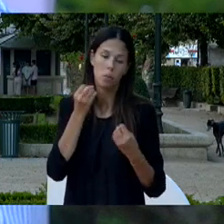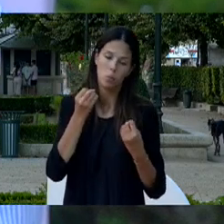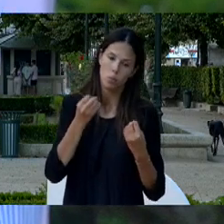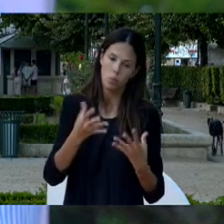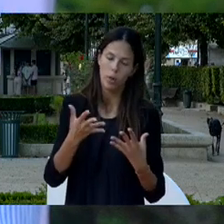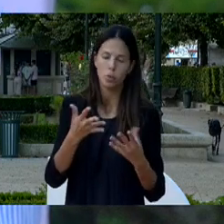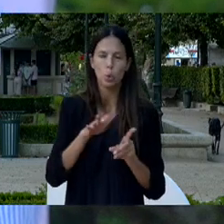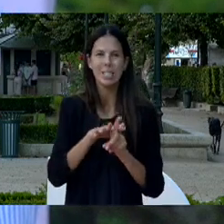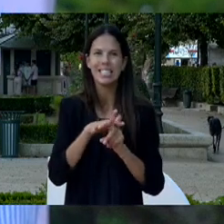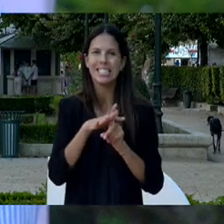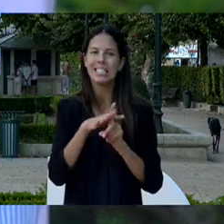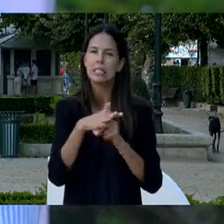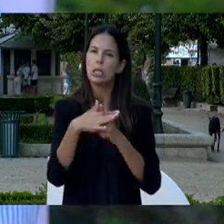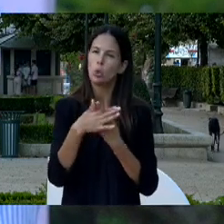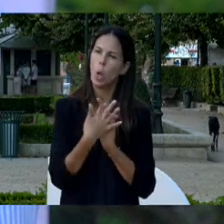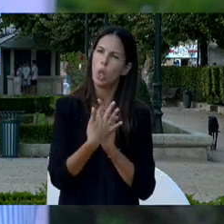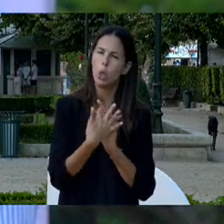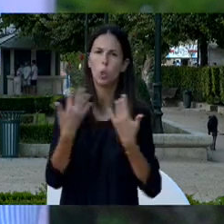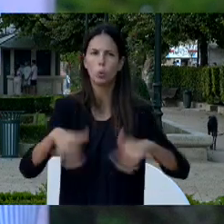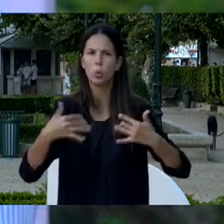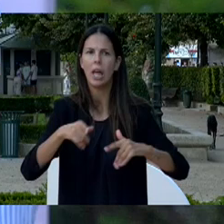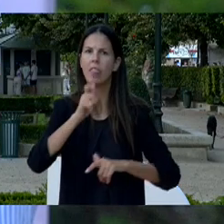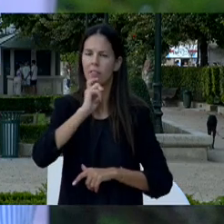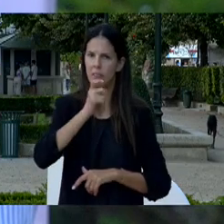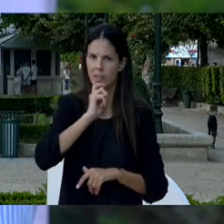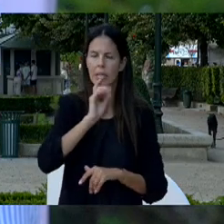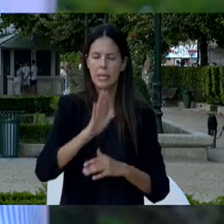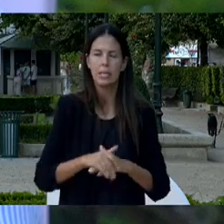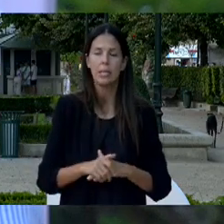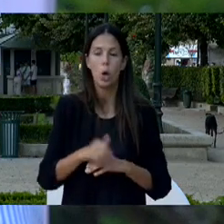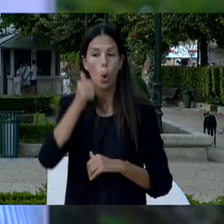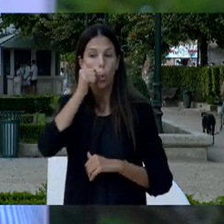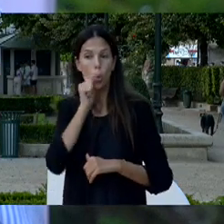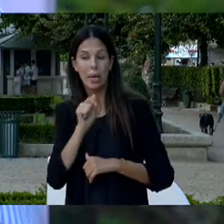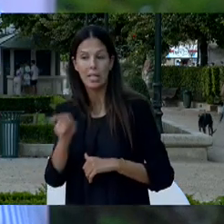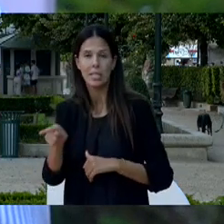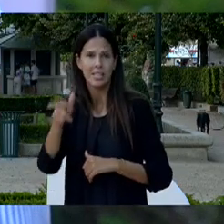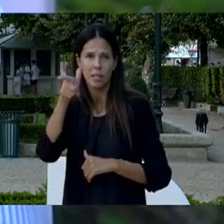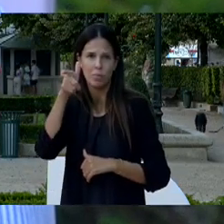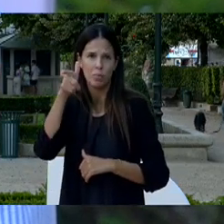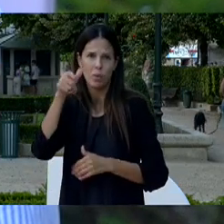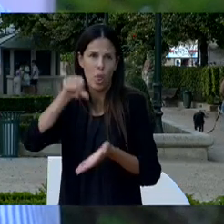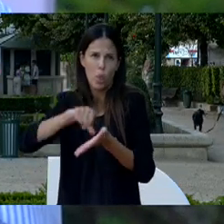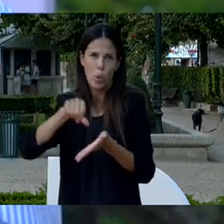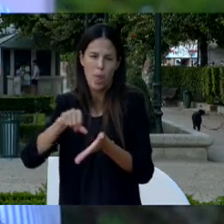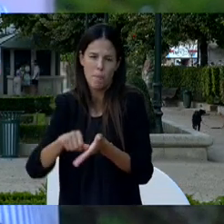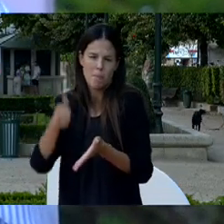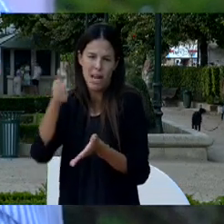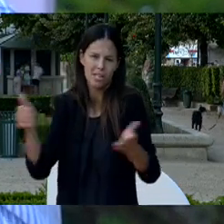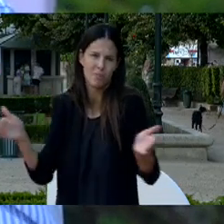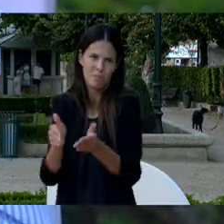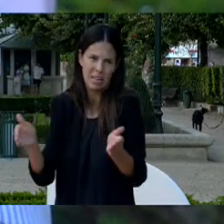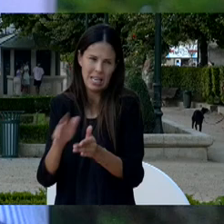É unha situación francamente difícil. Ourense era unha cidade moito máis pequena que na